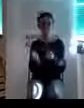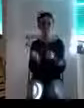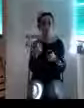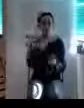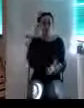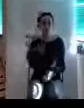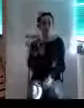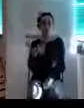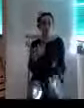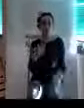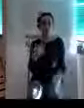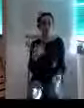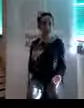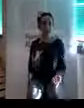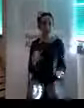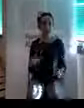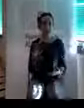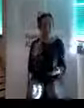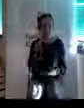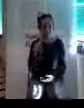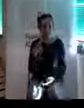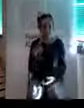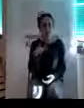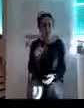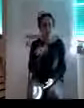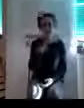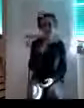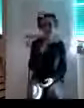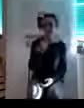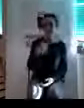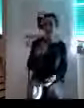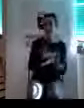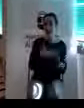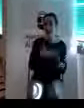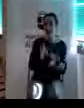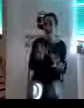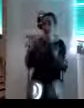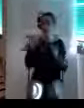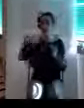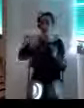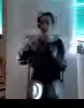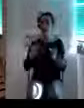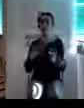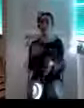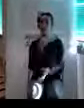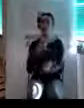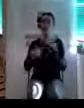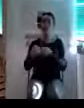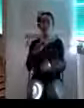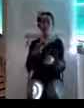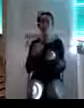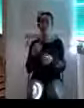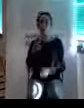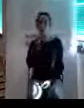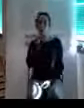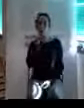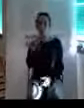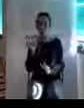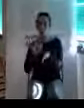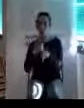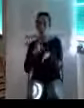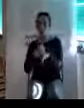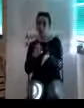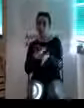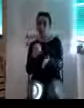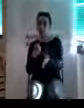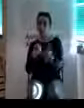sí pero sabe lo que pasa que no voy a borrar las palabras que ustedes les molestan porque ustedes cuando tienen comentarios en tweets que no les gustan borrar el tweet para que desaparezcan los comentarios